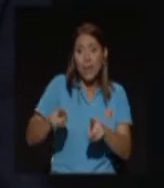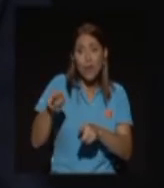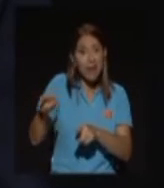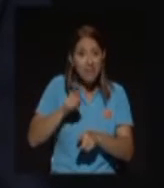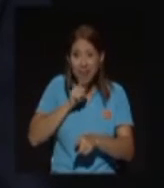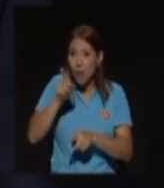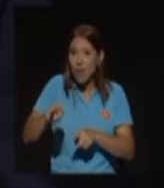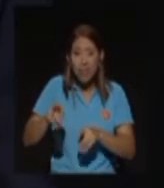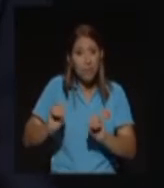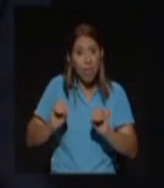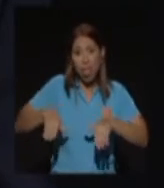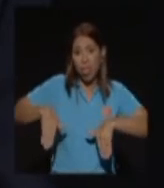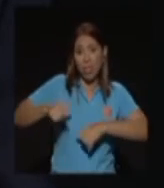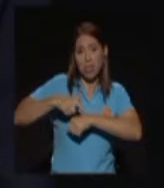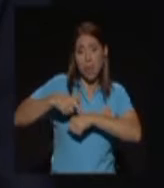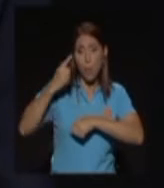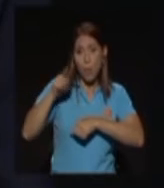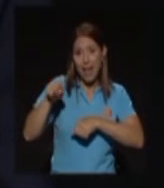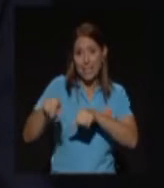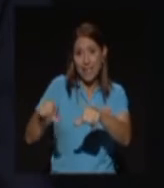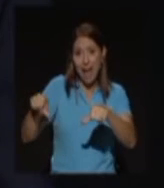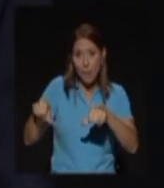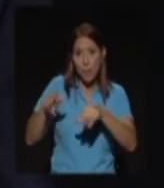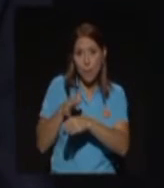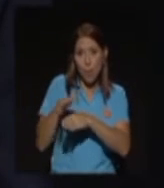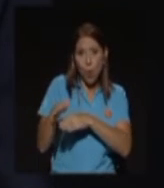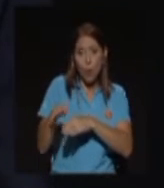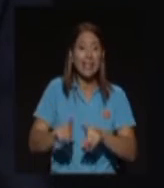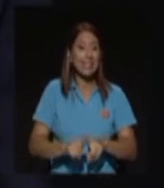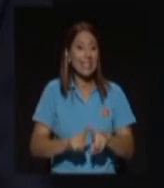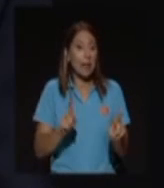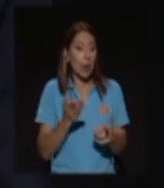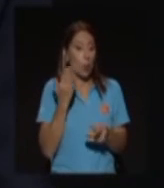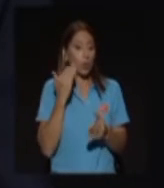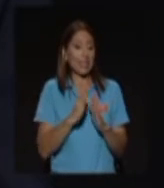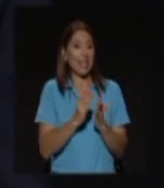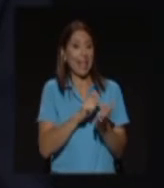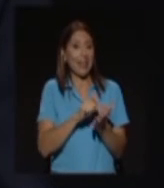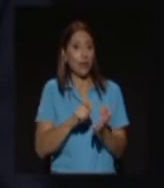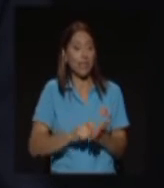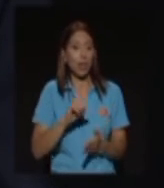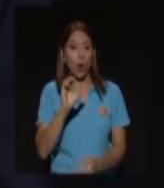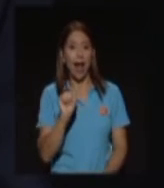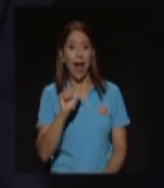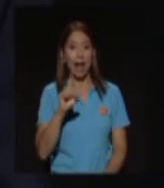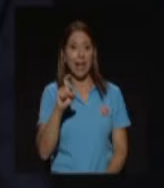a ese campo. Sin embargo, un reciente libro escrito por Alex Solís